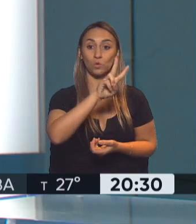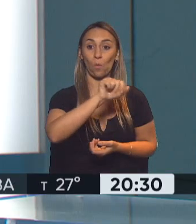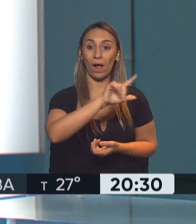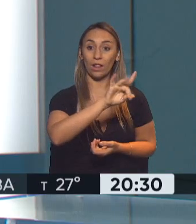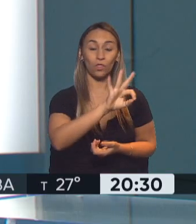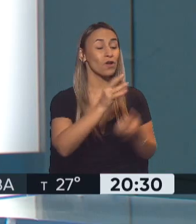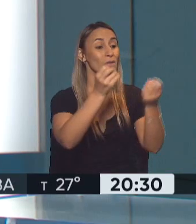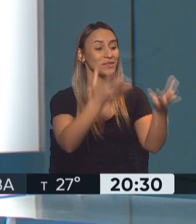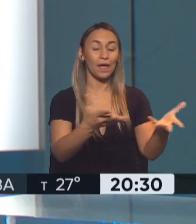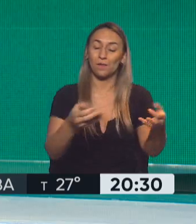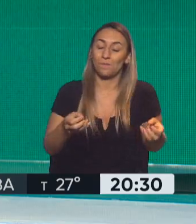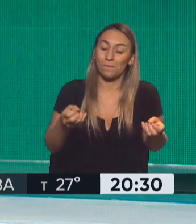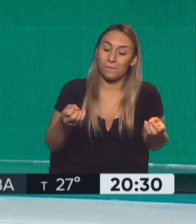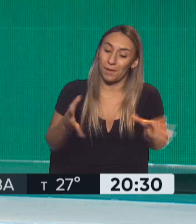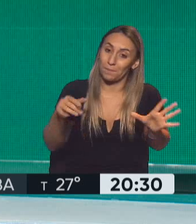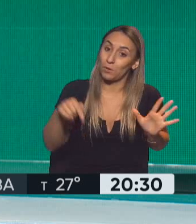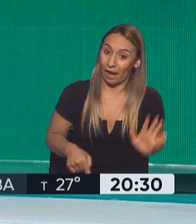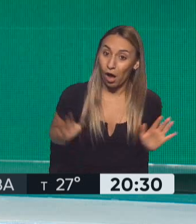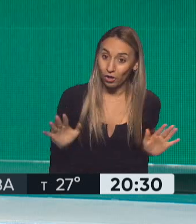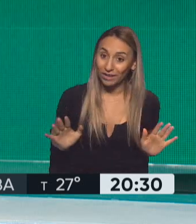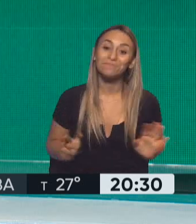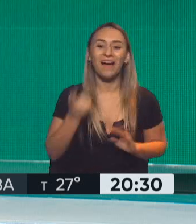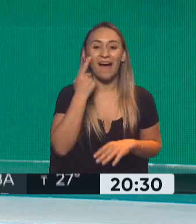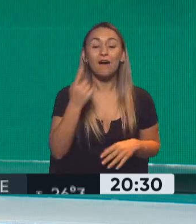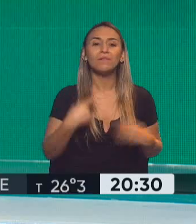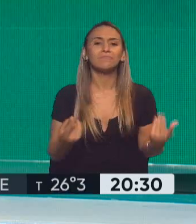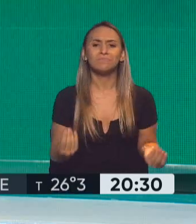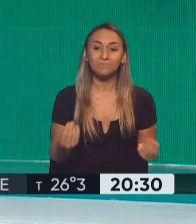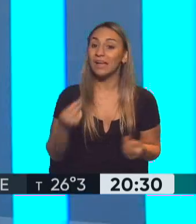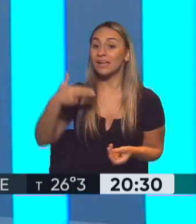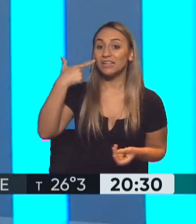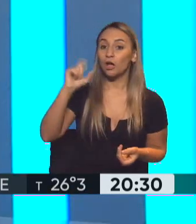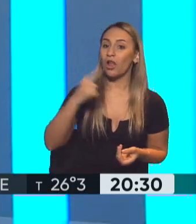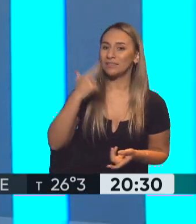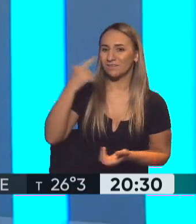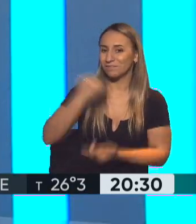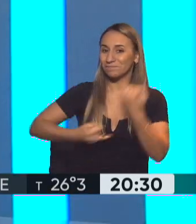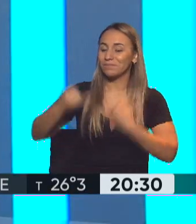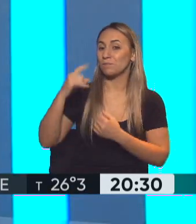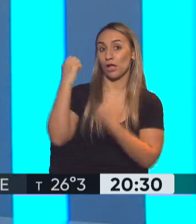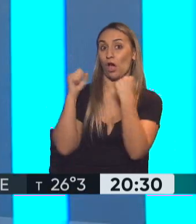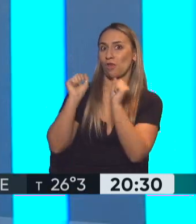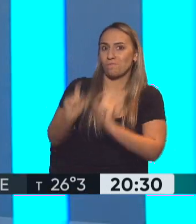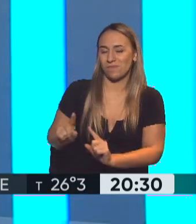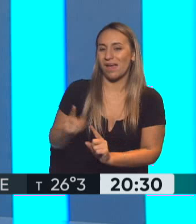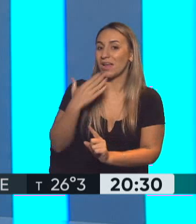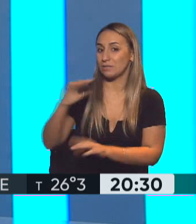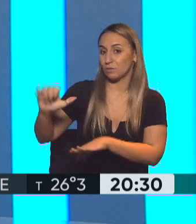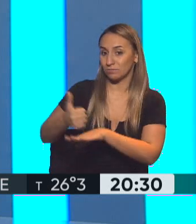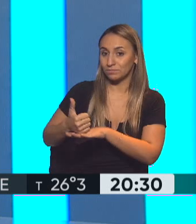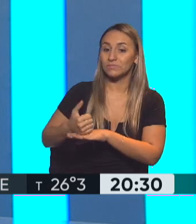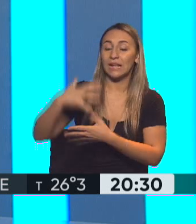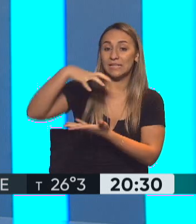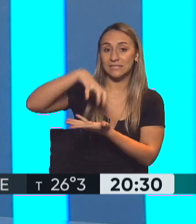por ahora bien por ahora es perfecto vamos a relativizar enseña nos va a contar porque nicolás partidos economistas nos acompañado y gracias por estar acá desde el centro de estudios